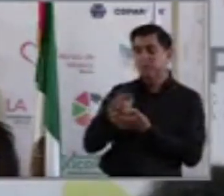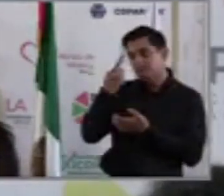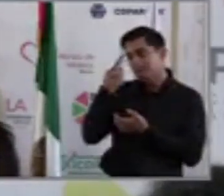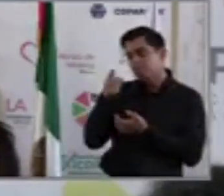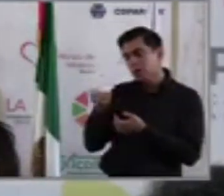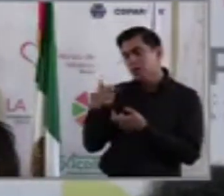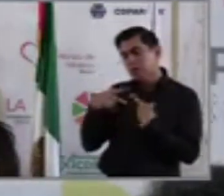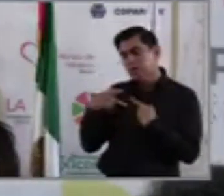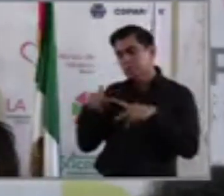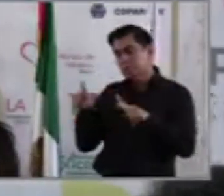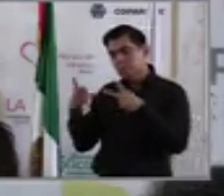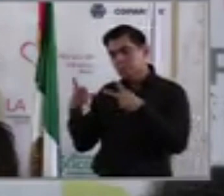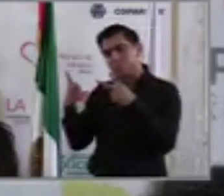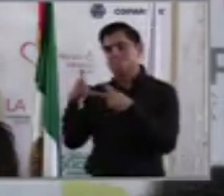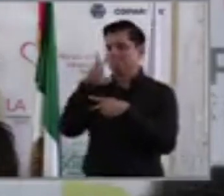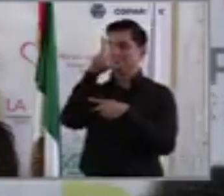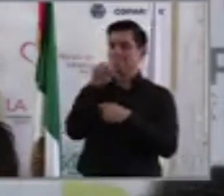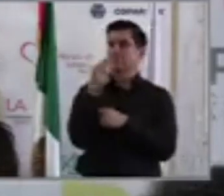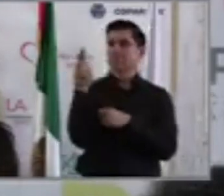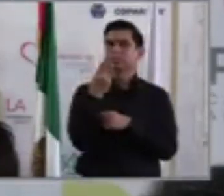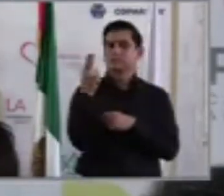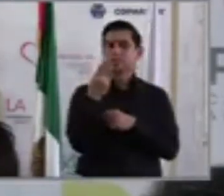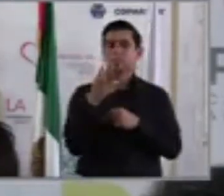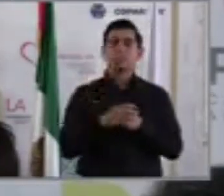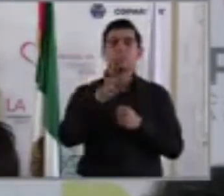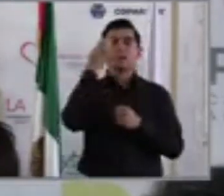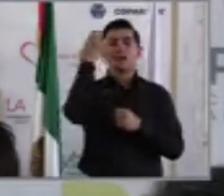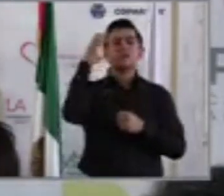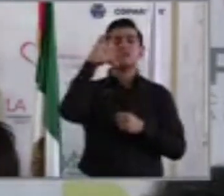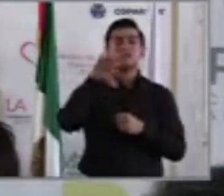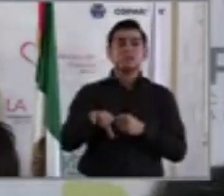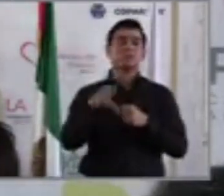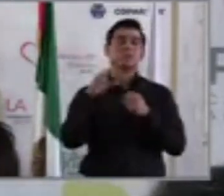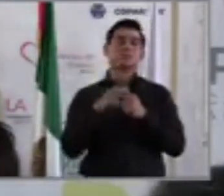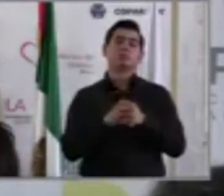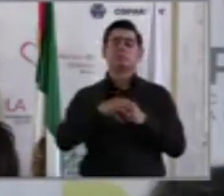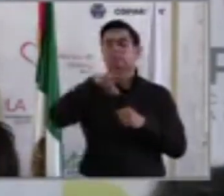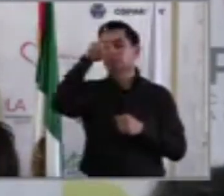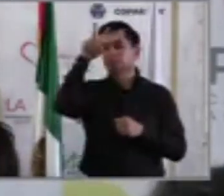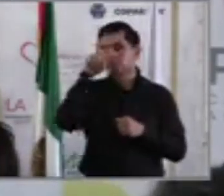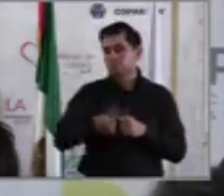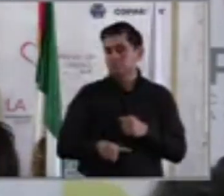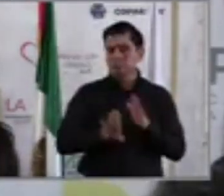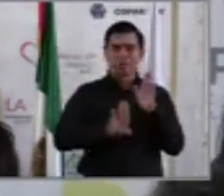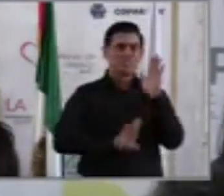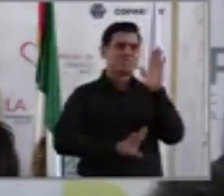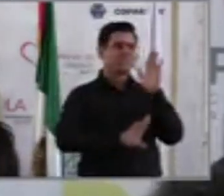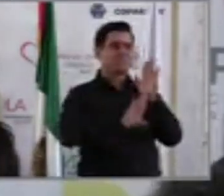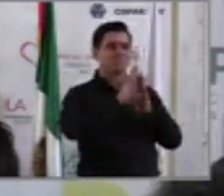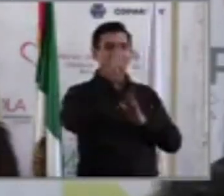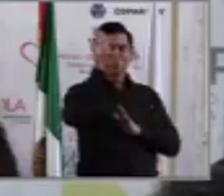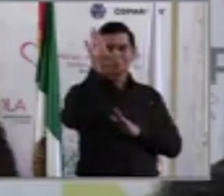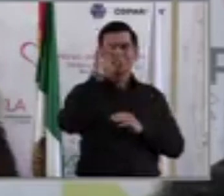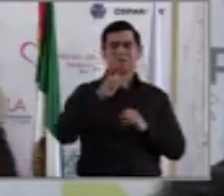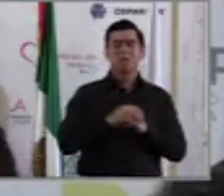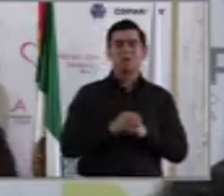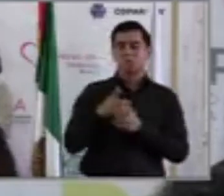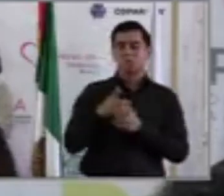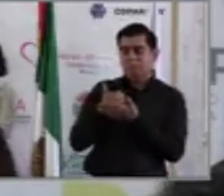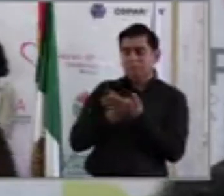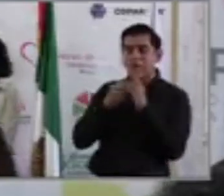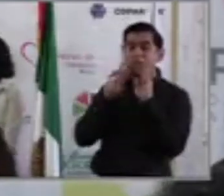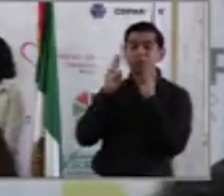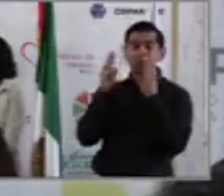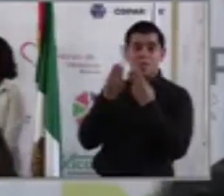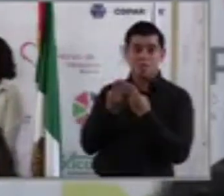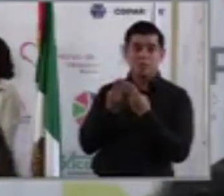La ciudad principalmente ha crecido en uno de sus delitos más difíciles, que es la extorsión. Y la extorsión vinculada, por ejemplo,